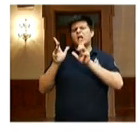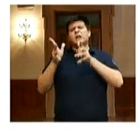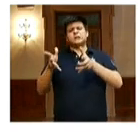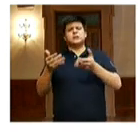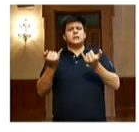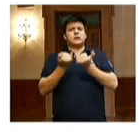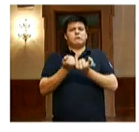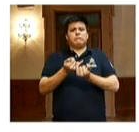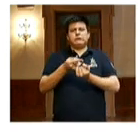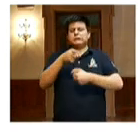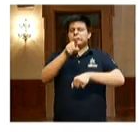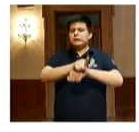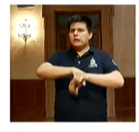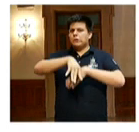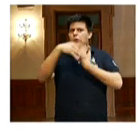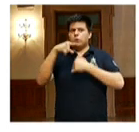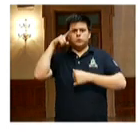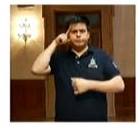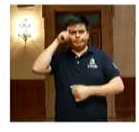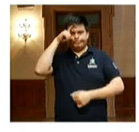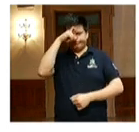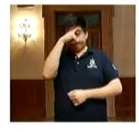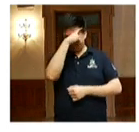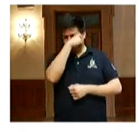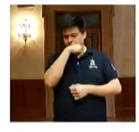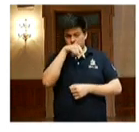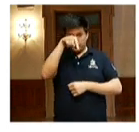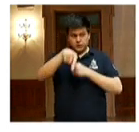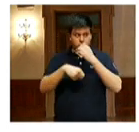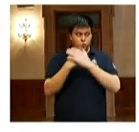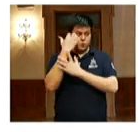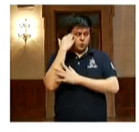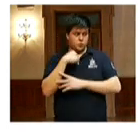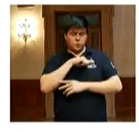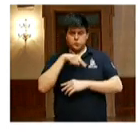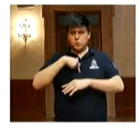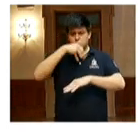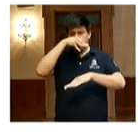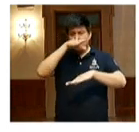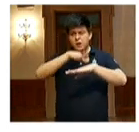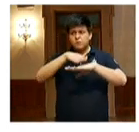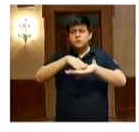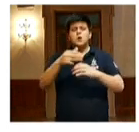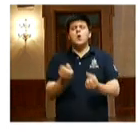es un día complicado en el estado porque hoy estamos reportando